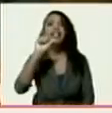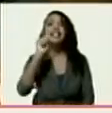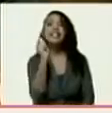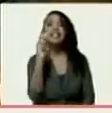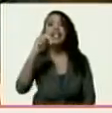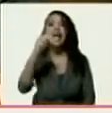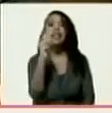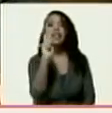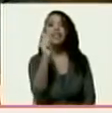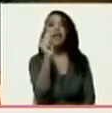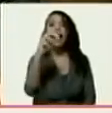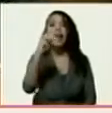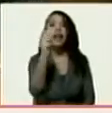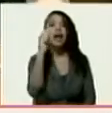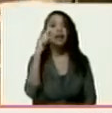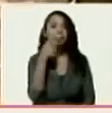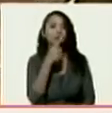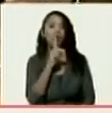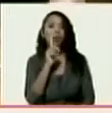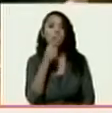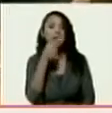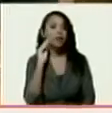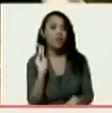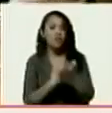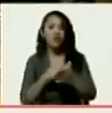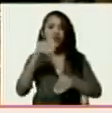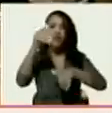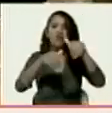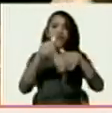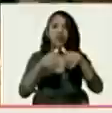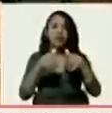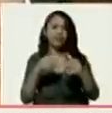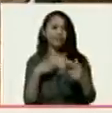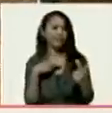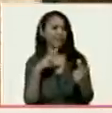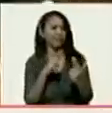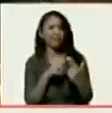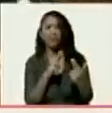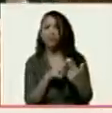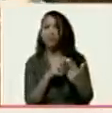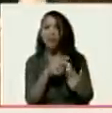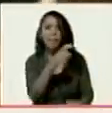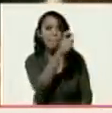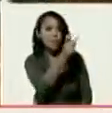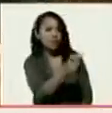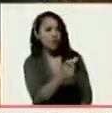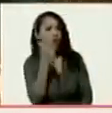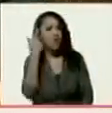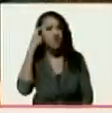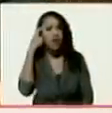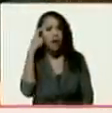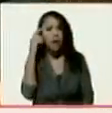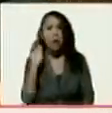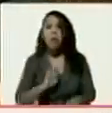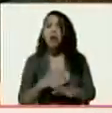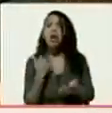esto? Los pusieron a votar, no conocen ni a su propia gente porque no les importa, no les interesa.